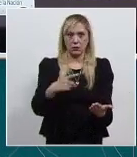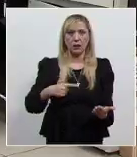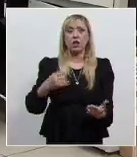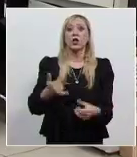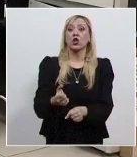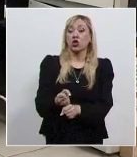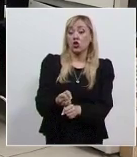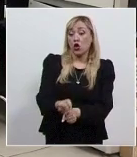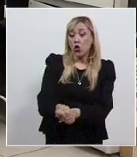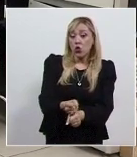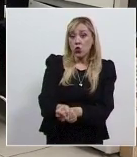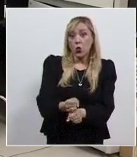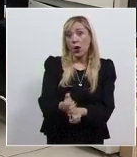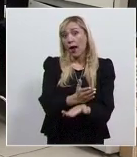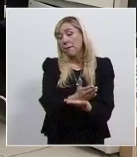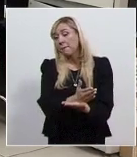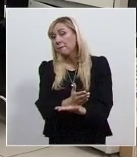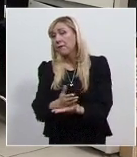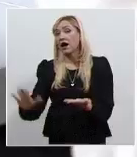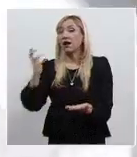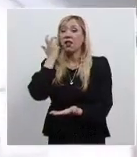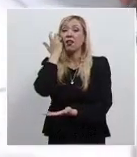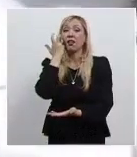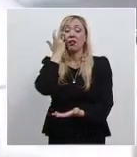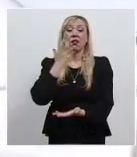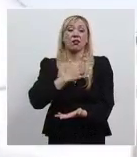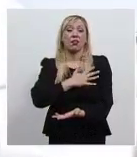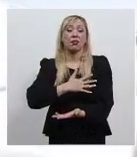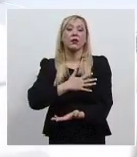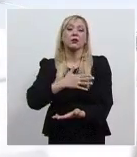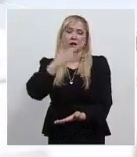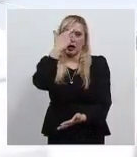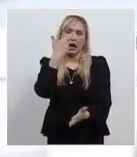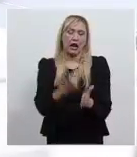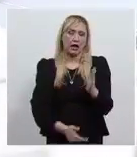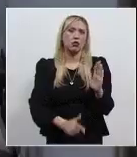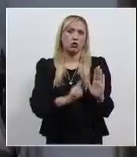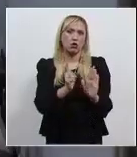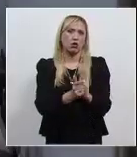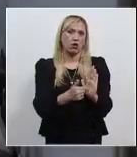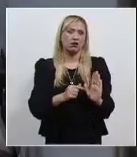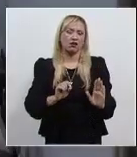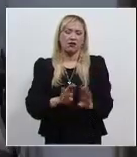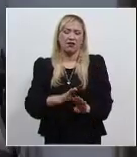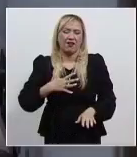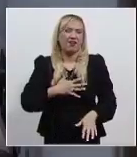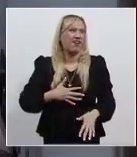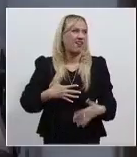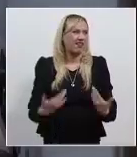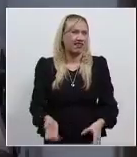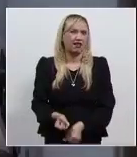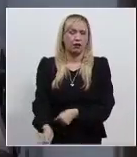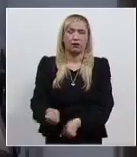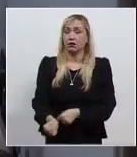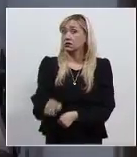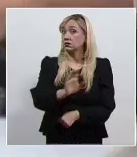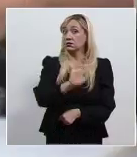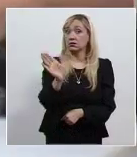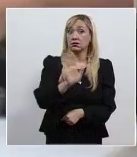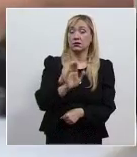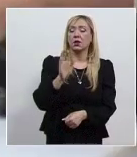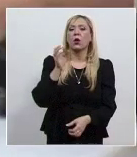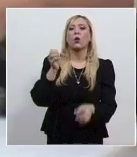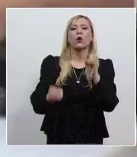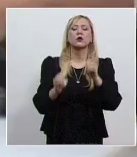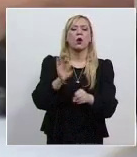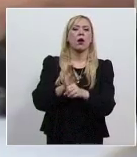delito. Aseguró que a más de 12 años de la reforma constitucional de derechos humanos y el juicio de amparo han transformado la manera